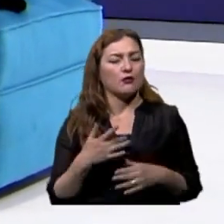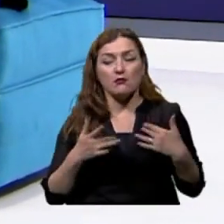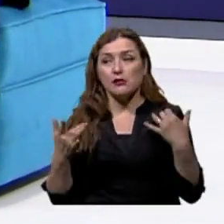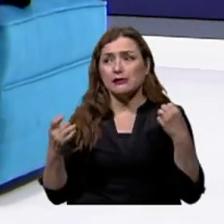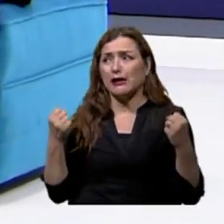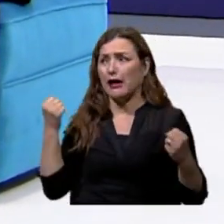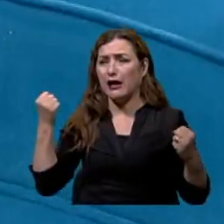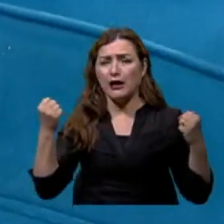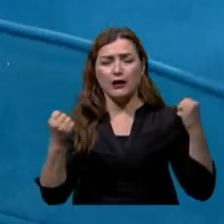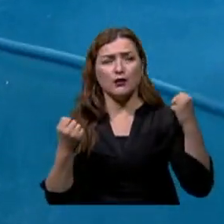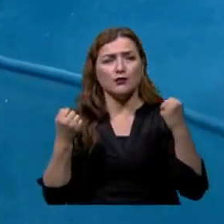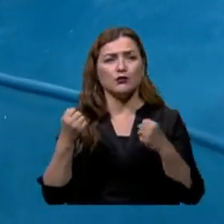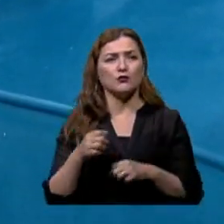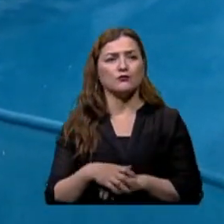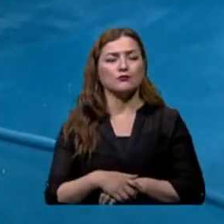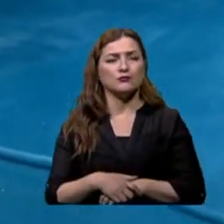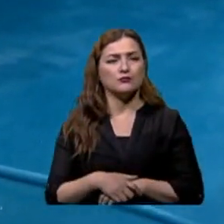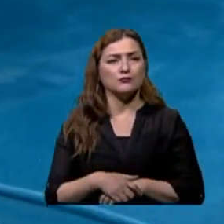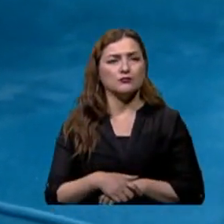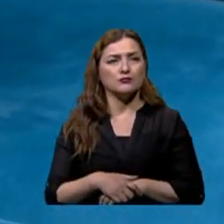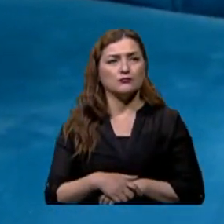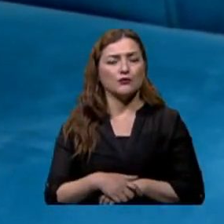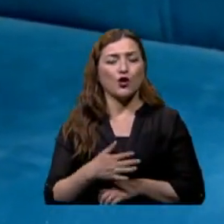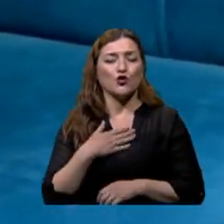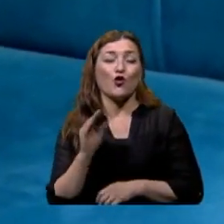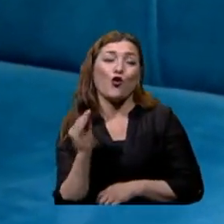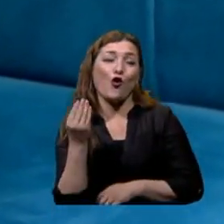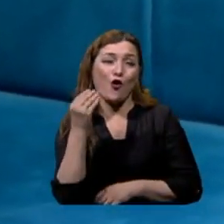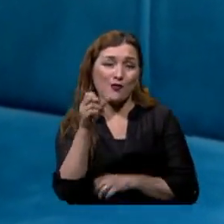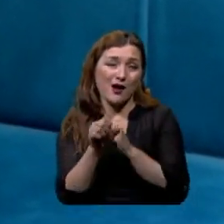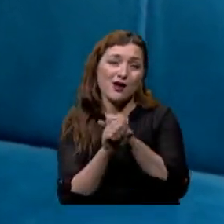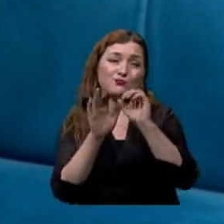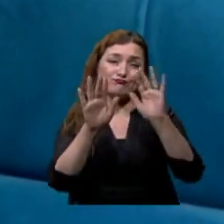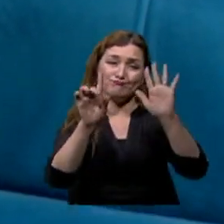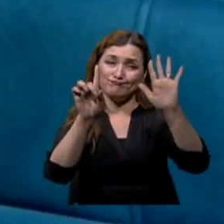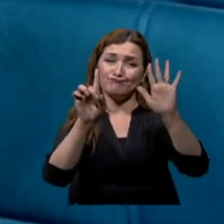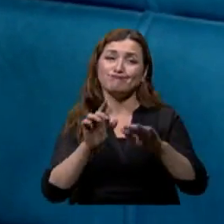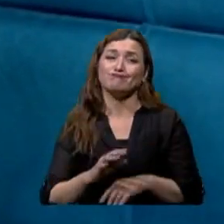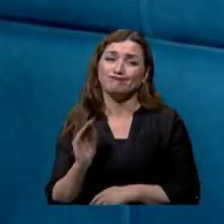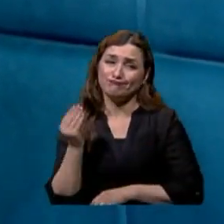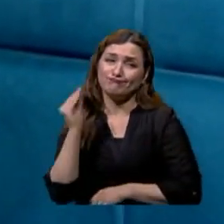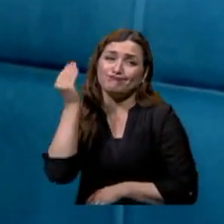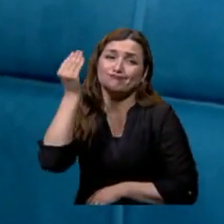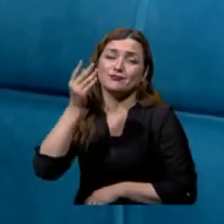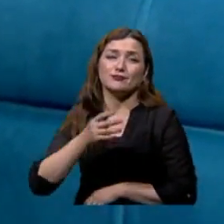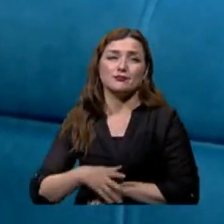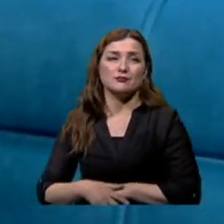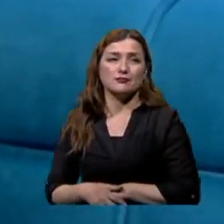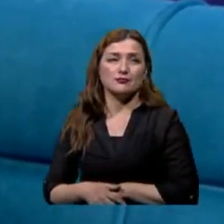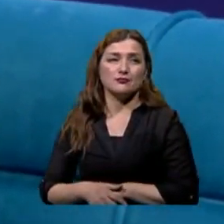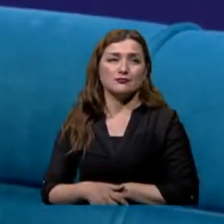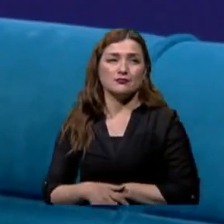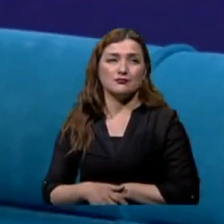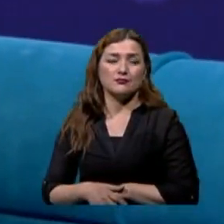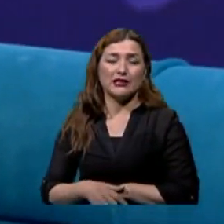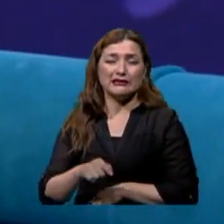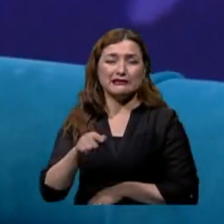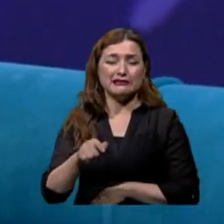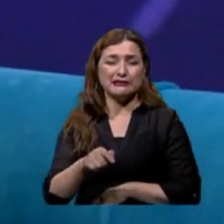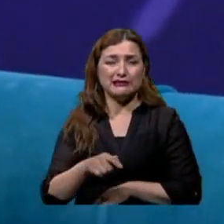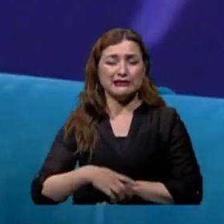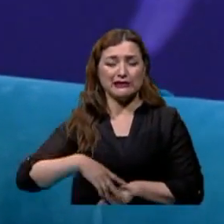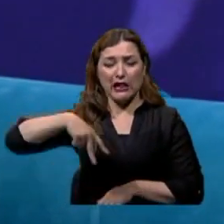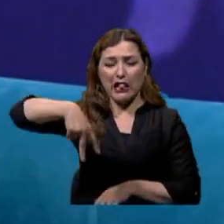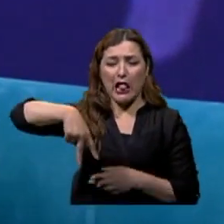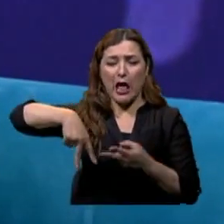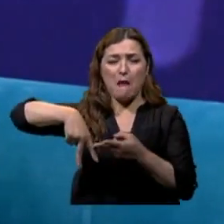Desesperación, porque era un adolescente, tenía 16 años y perder una pierna a esa edad